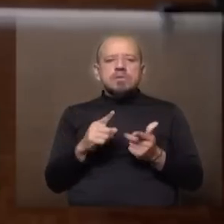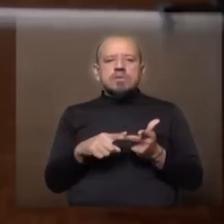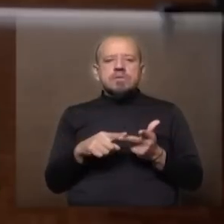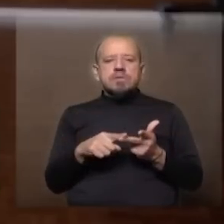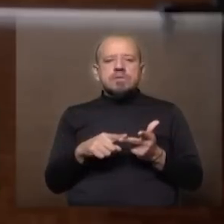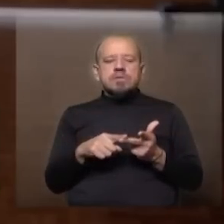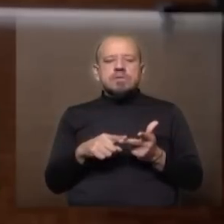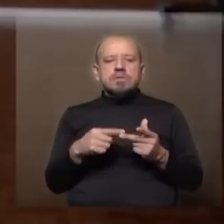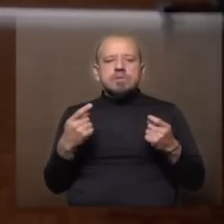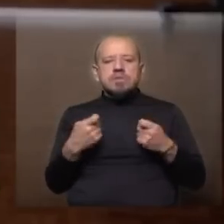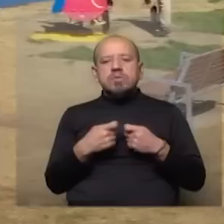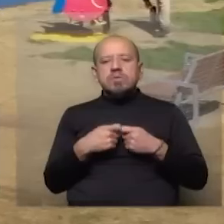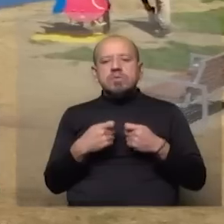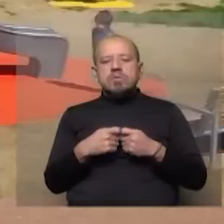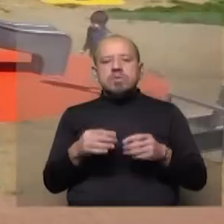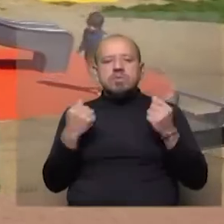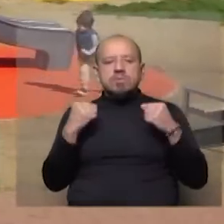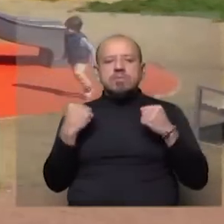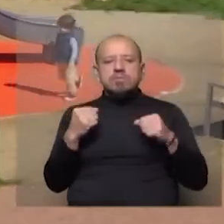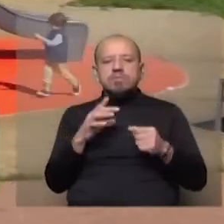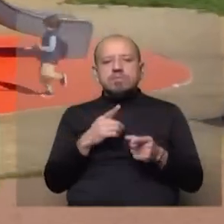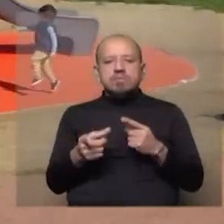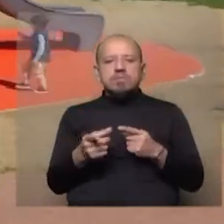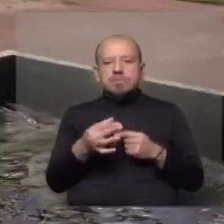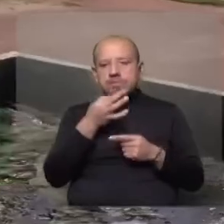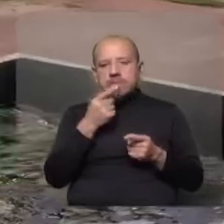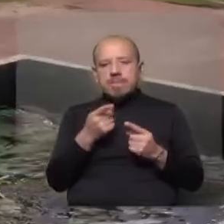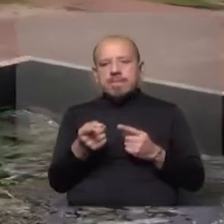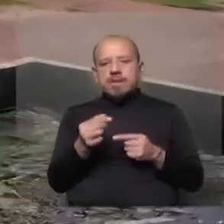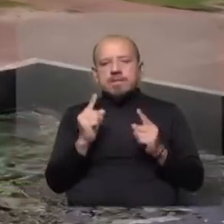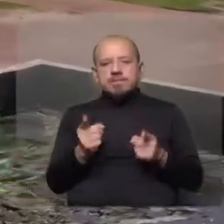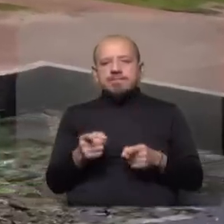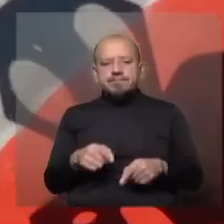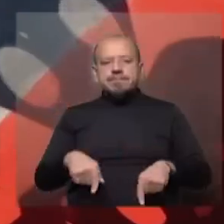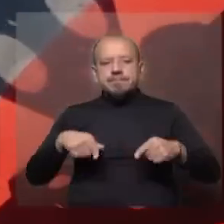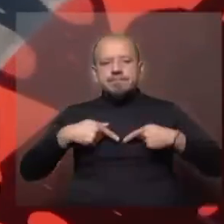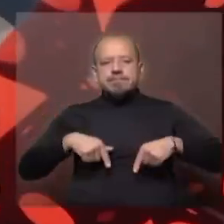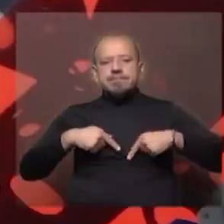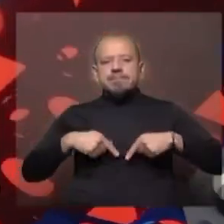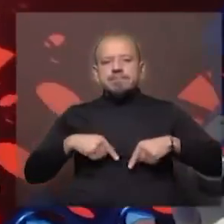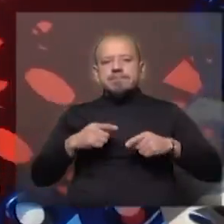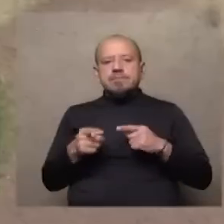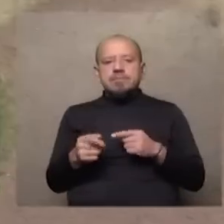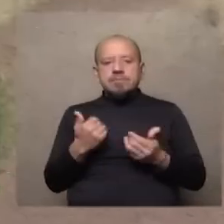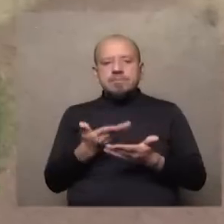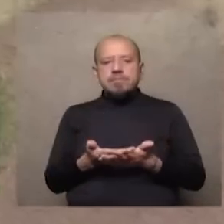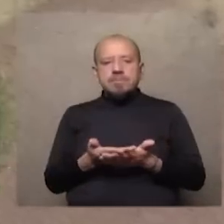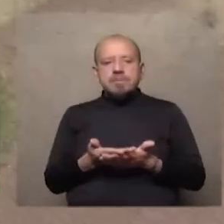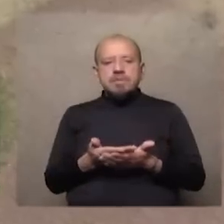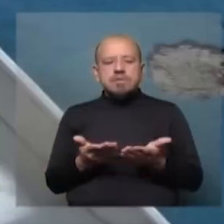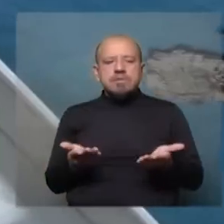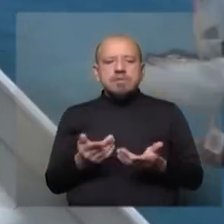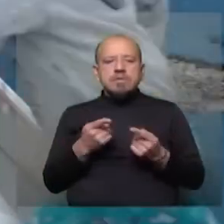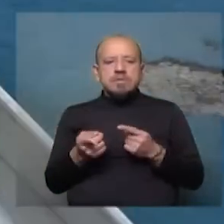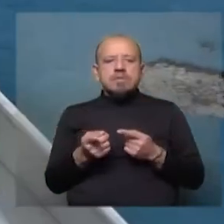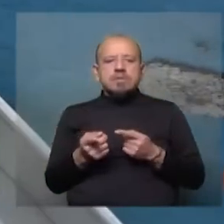asociaciones o federaciones deportivas además de las que nombré también embajadas con con en algún planteo concreto en alguno